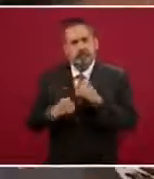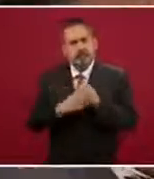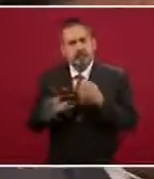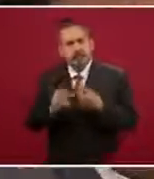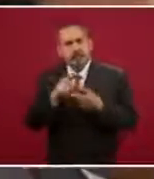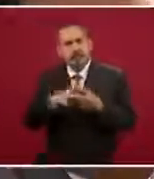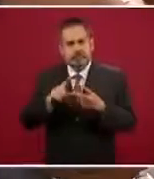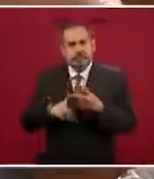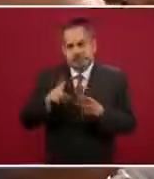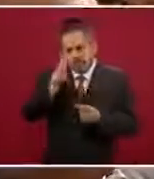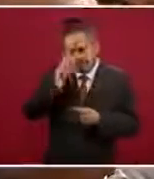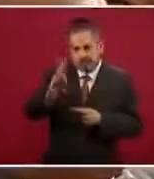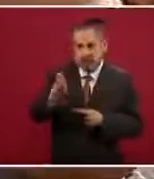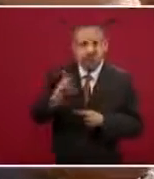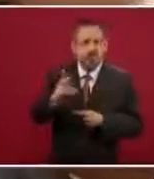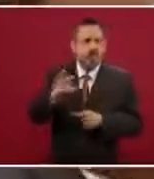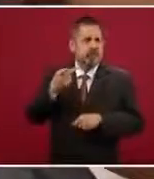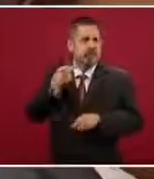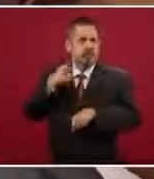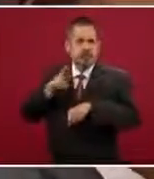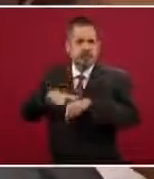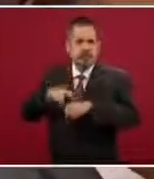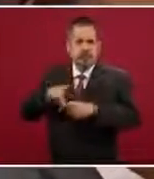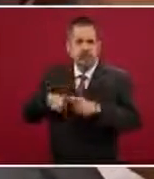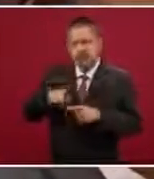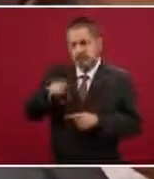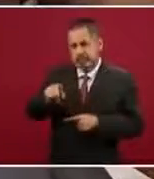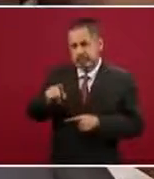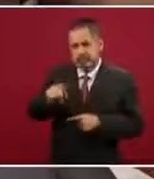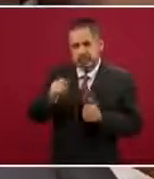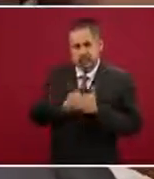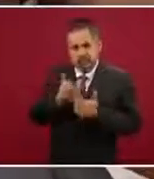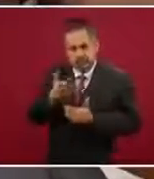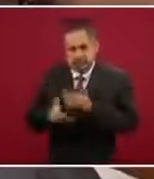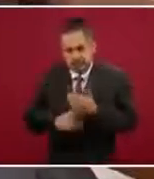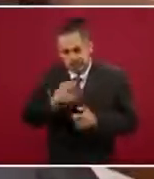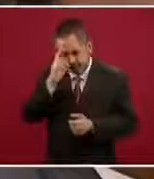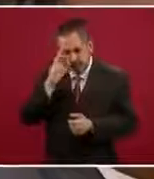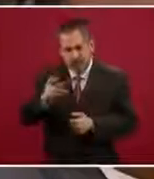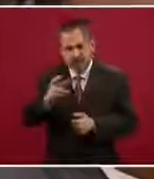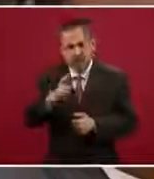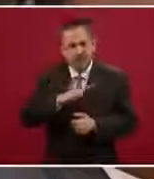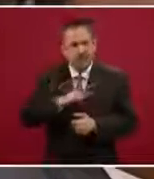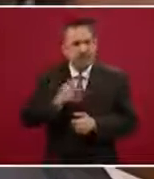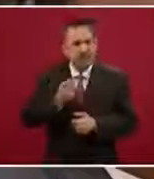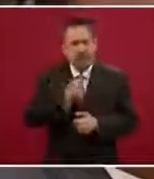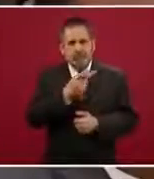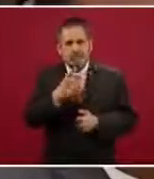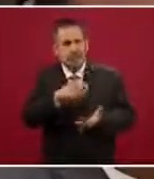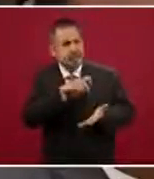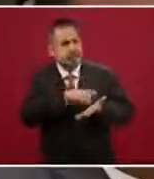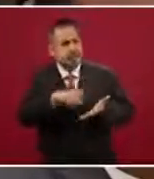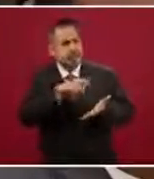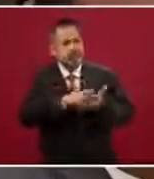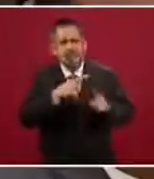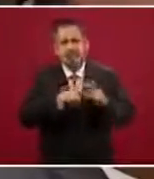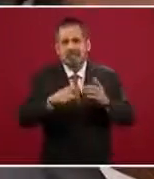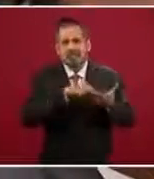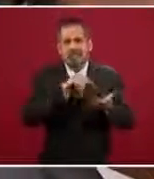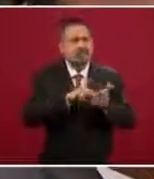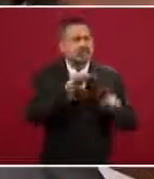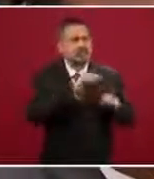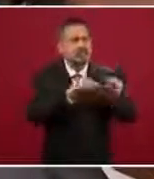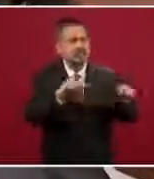Una dirigida al procurador, con el debido respeto. Hay compras de pánico en muchísimos lugares,